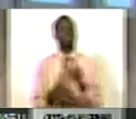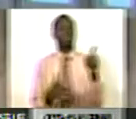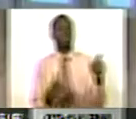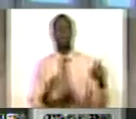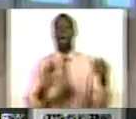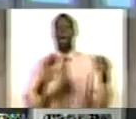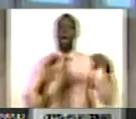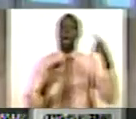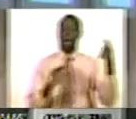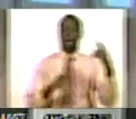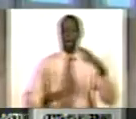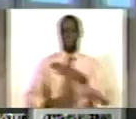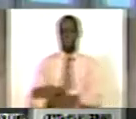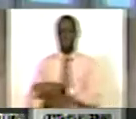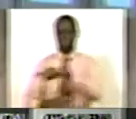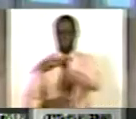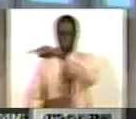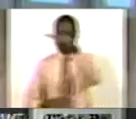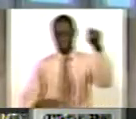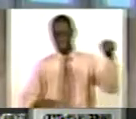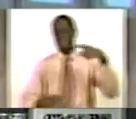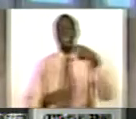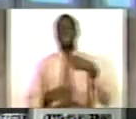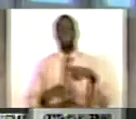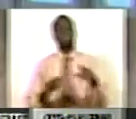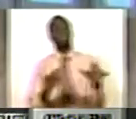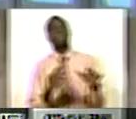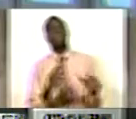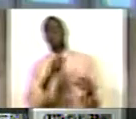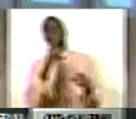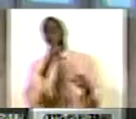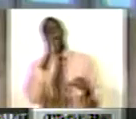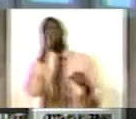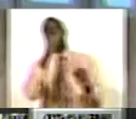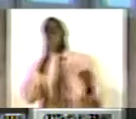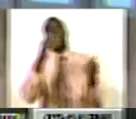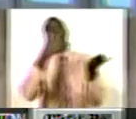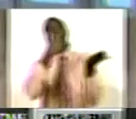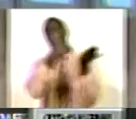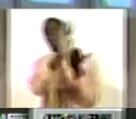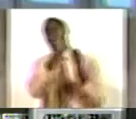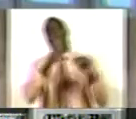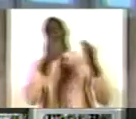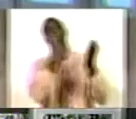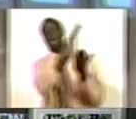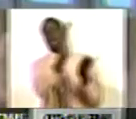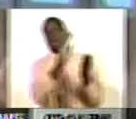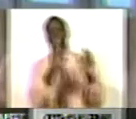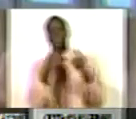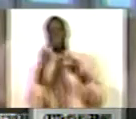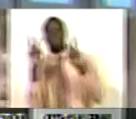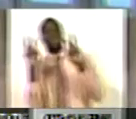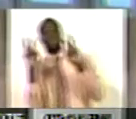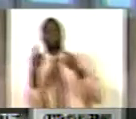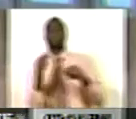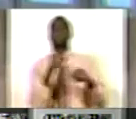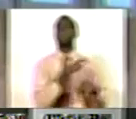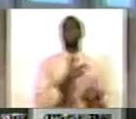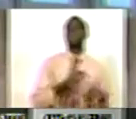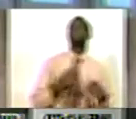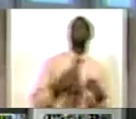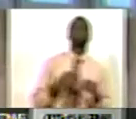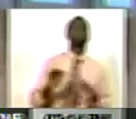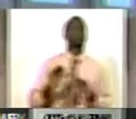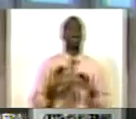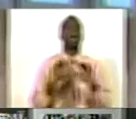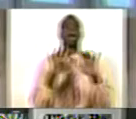por parte de algunos sectores de la derecha que dicen, bueno, Maduro fuera, le dicen al presidente fuera, vemos al pueblo contrariamente ya participando